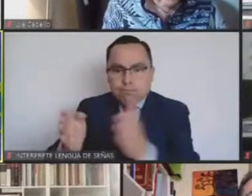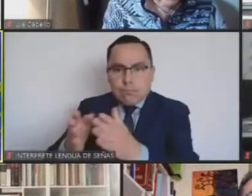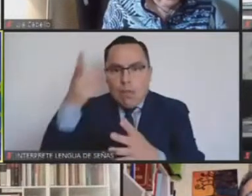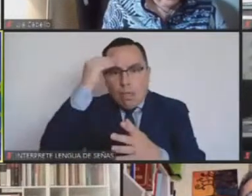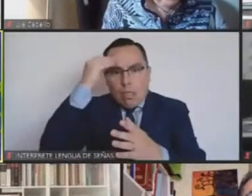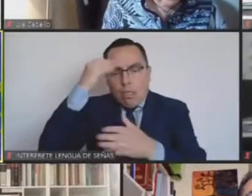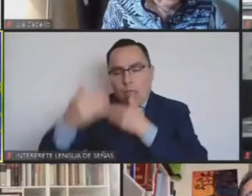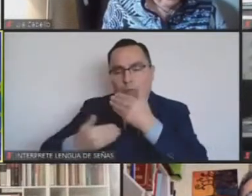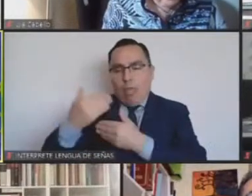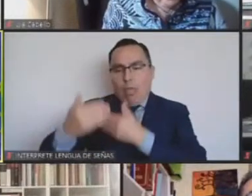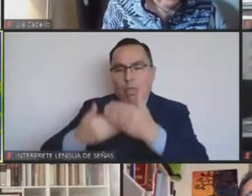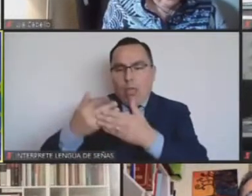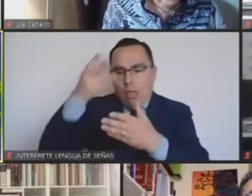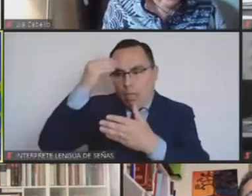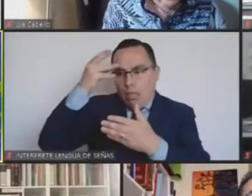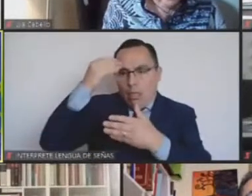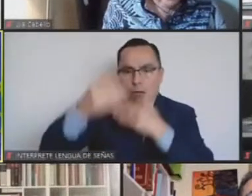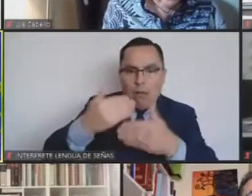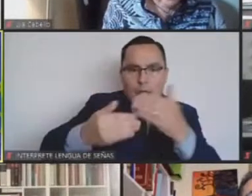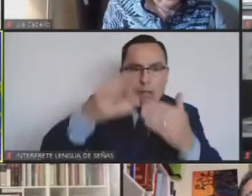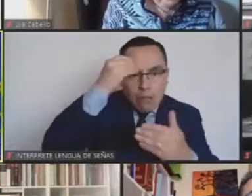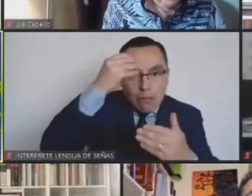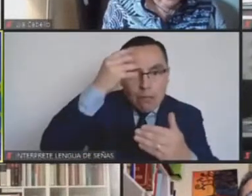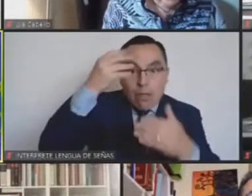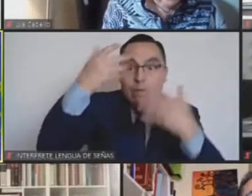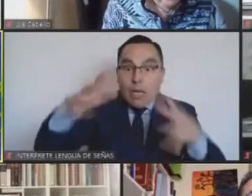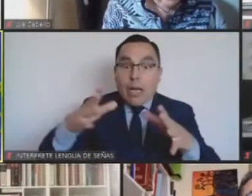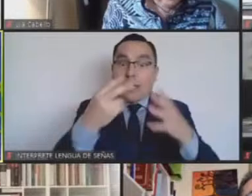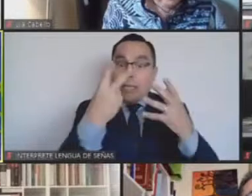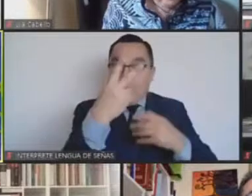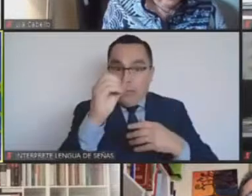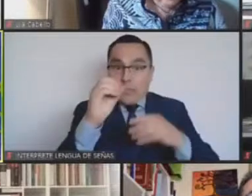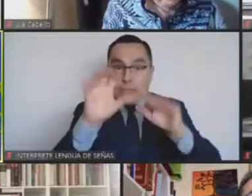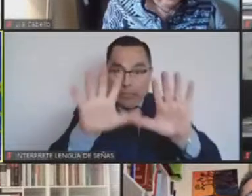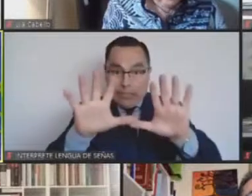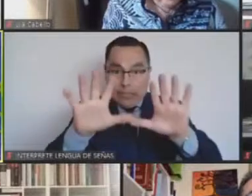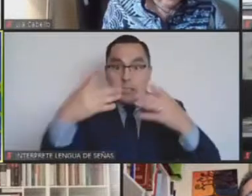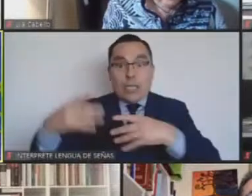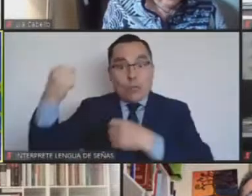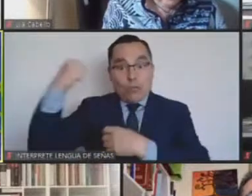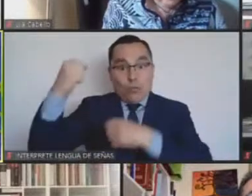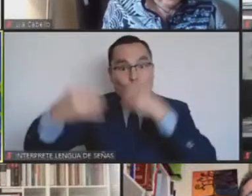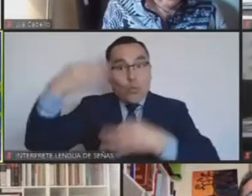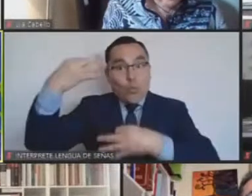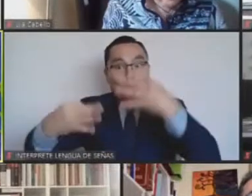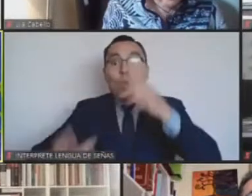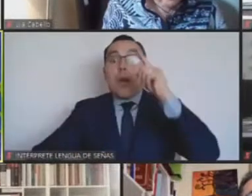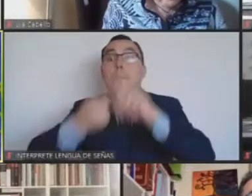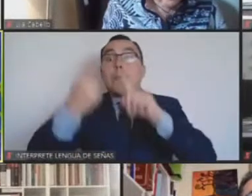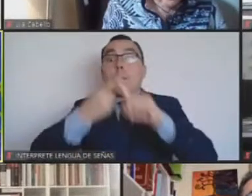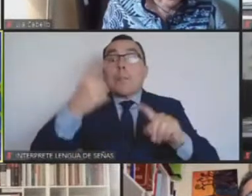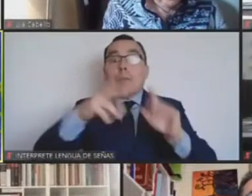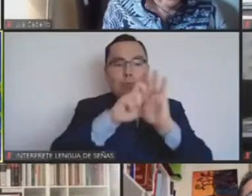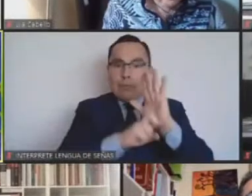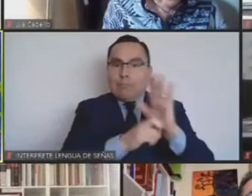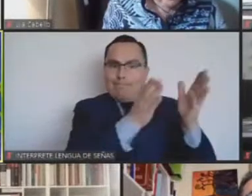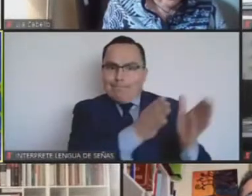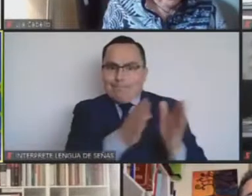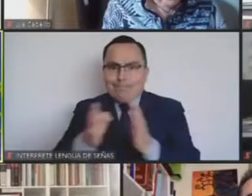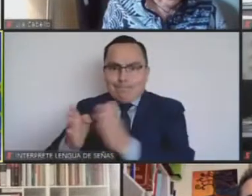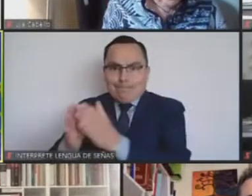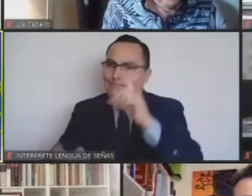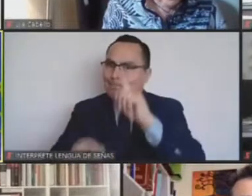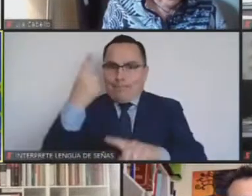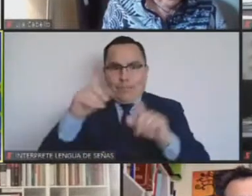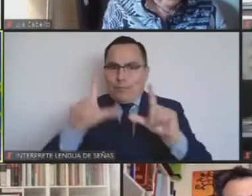camino, en el año 2010 el Poder Judicial adoptó su primera planificación estratégica vigente